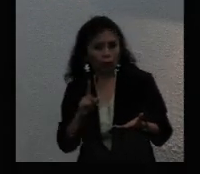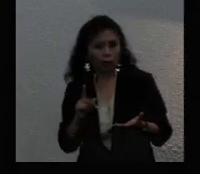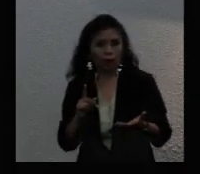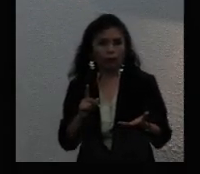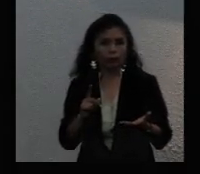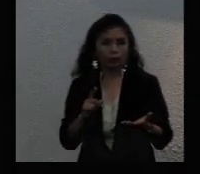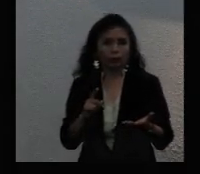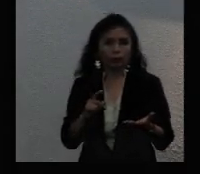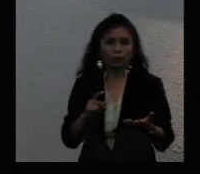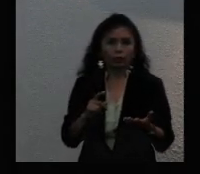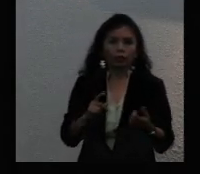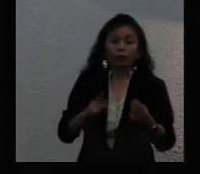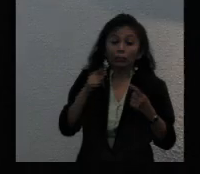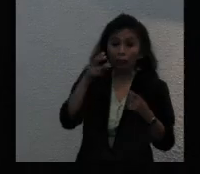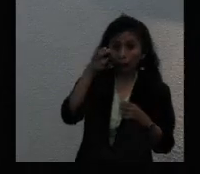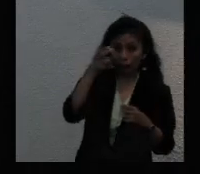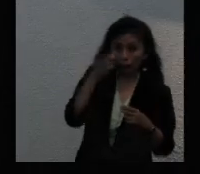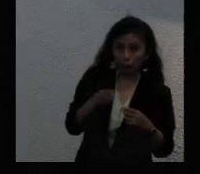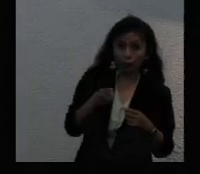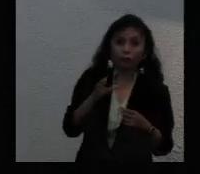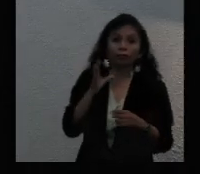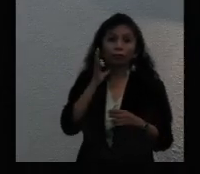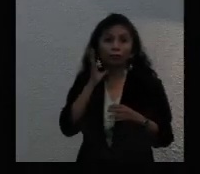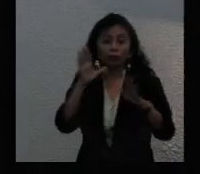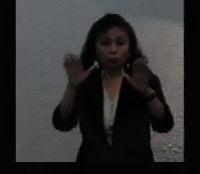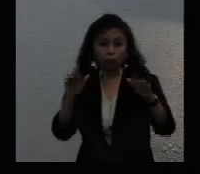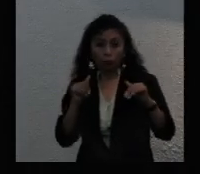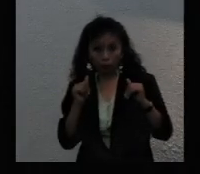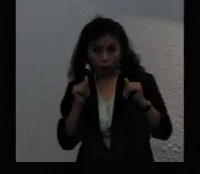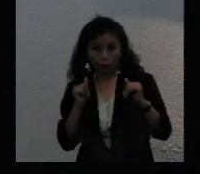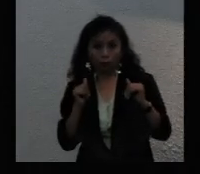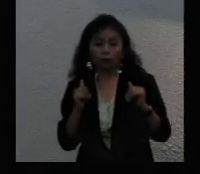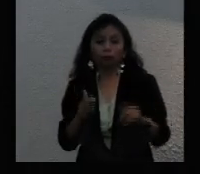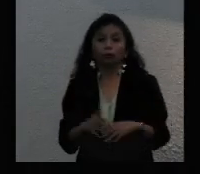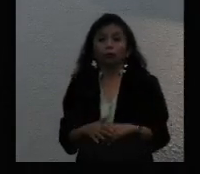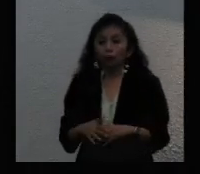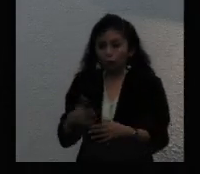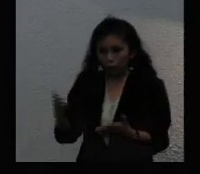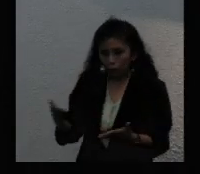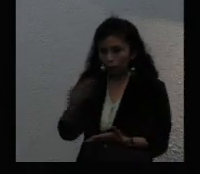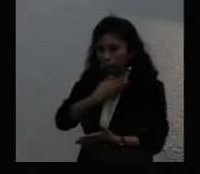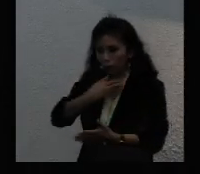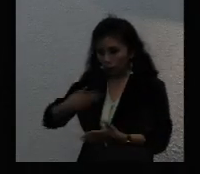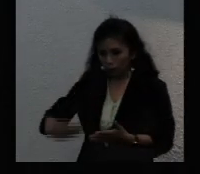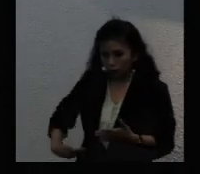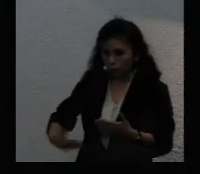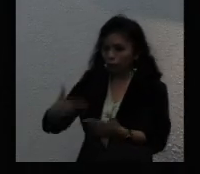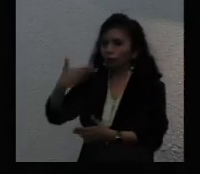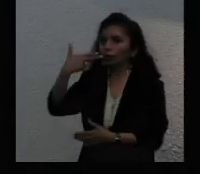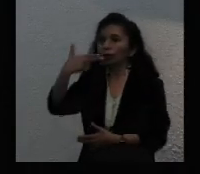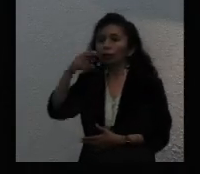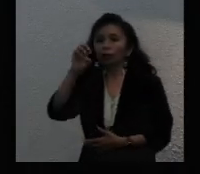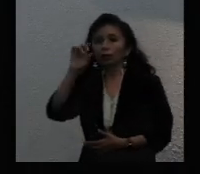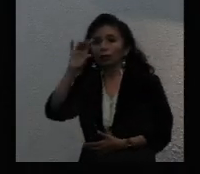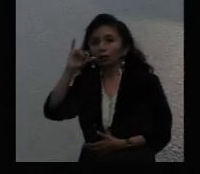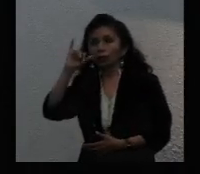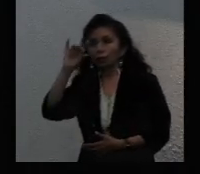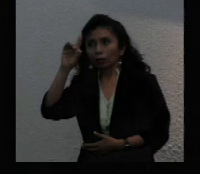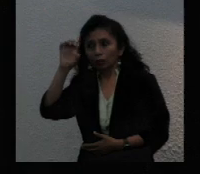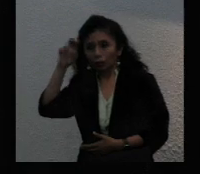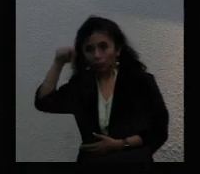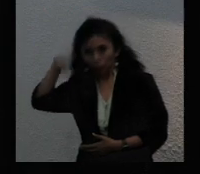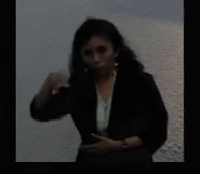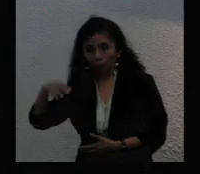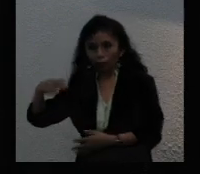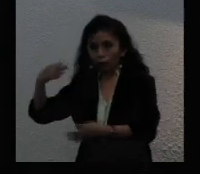primera a la 18ª legislatura, del honorable magistrado presidente del Tribunal Superior de Justicia y del Consejo de la